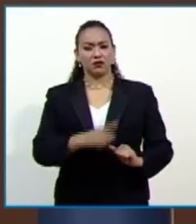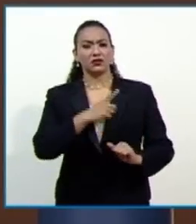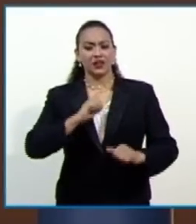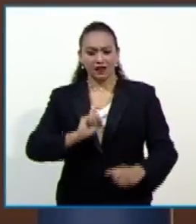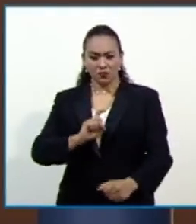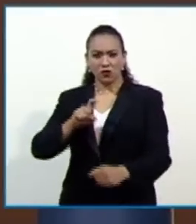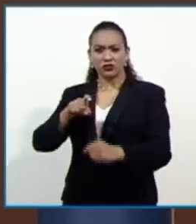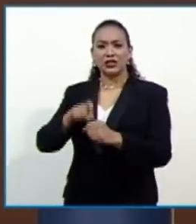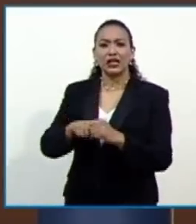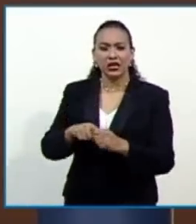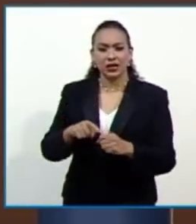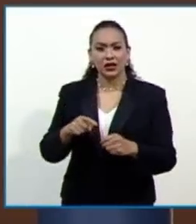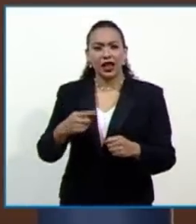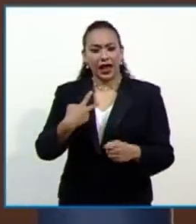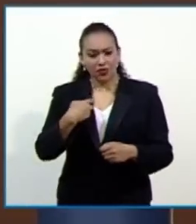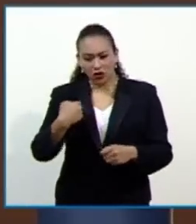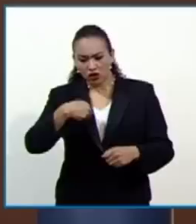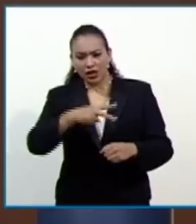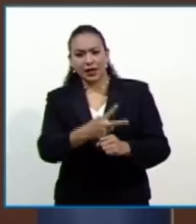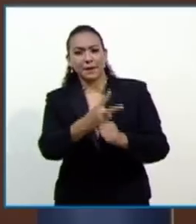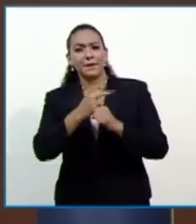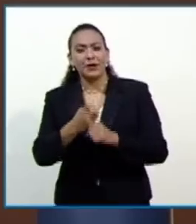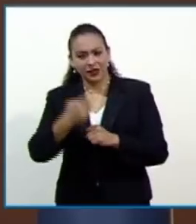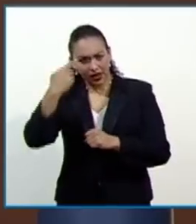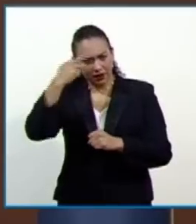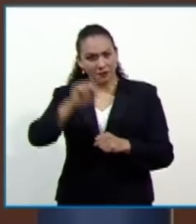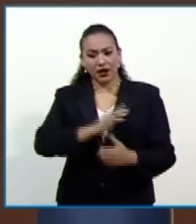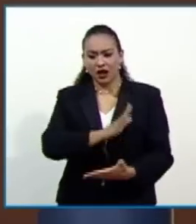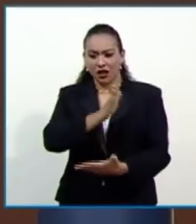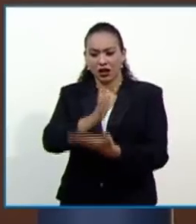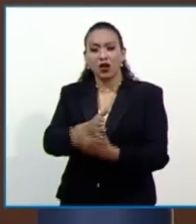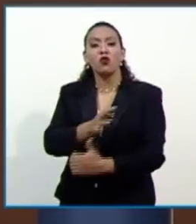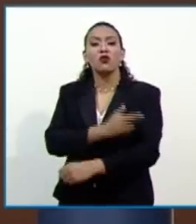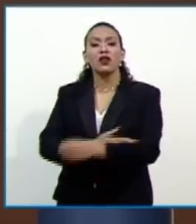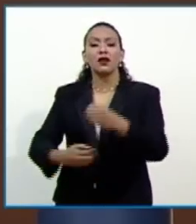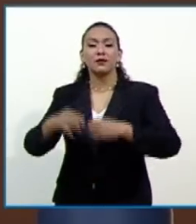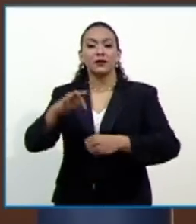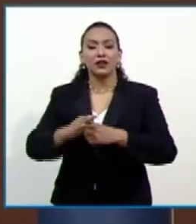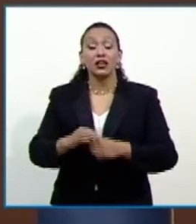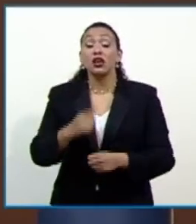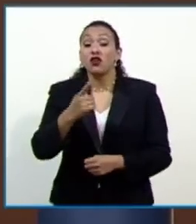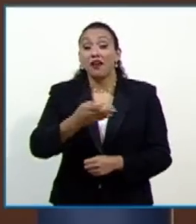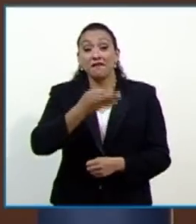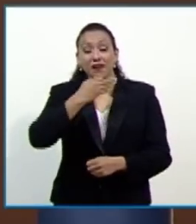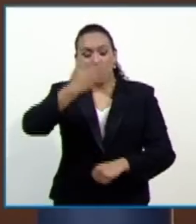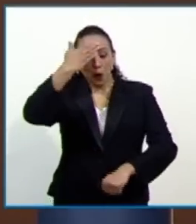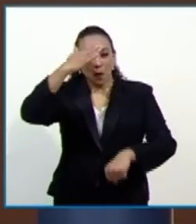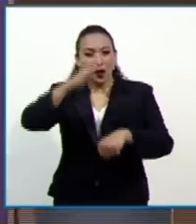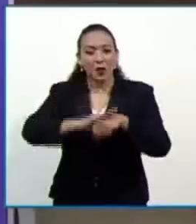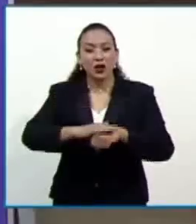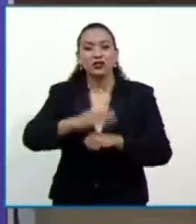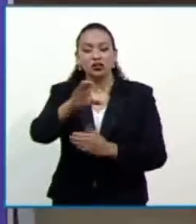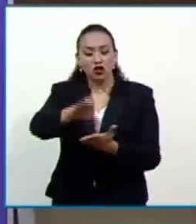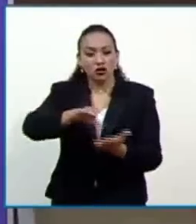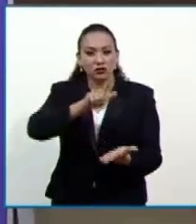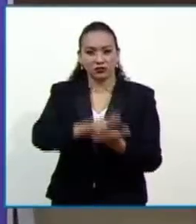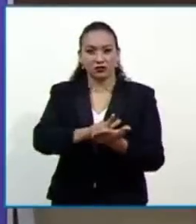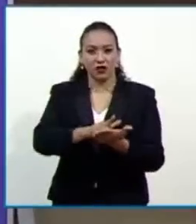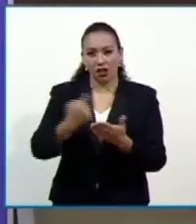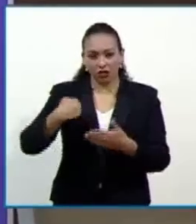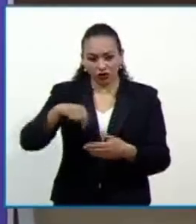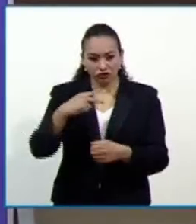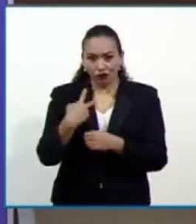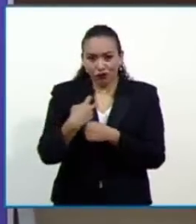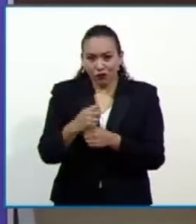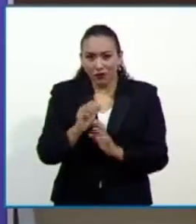estar invitados a un proceso electoral y a una celebración y conmemoración de la Constitución. Señalaron que es